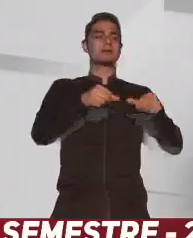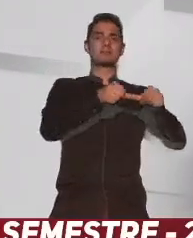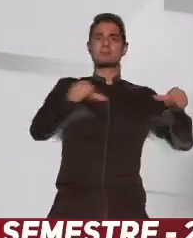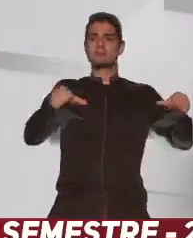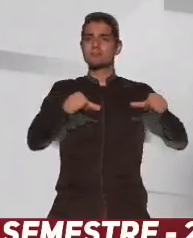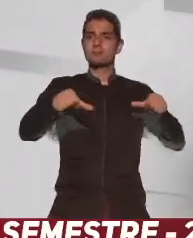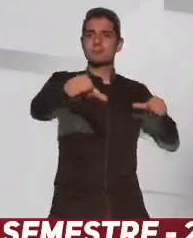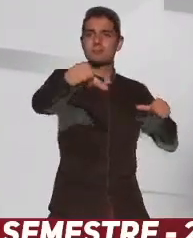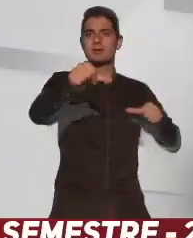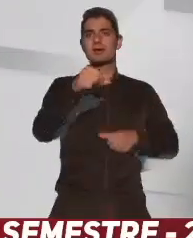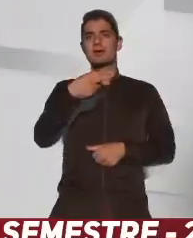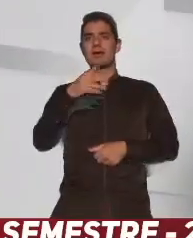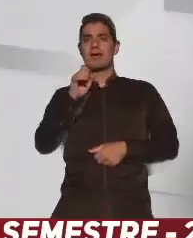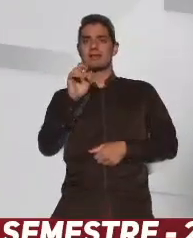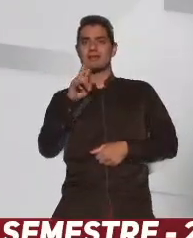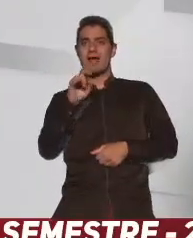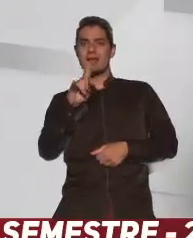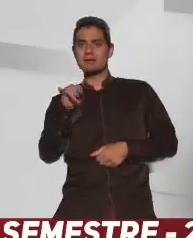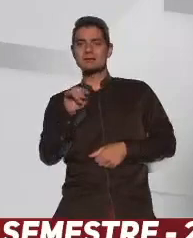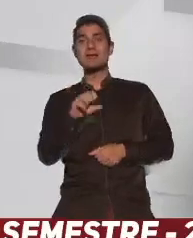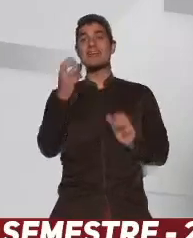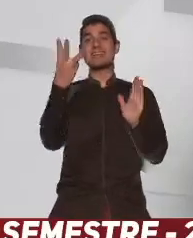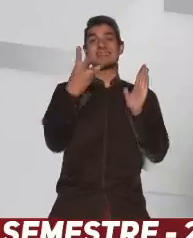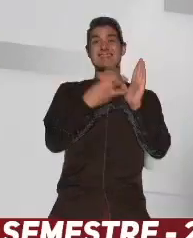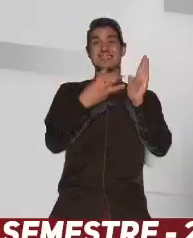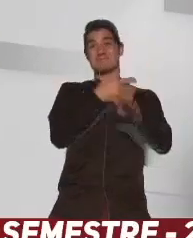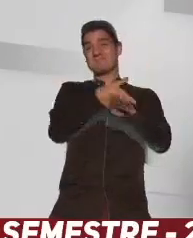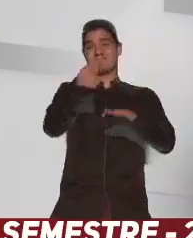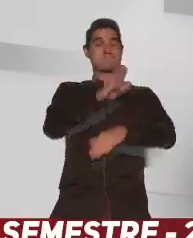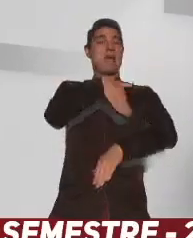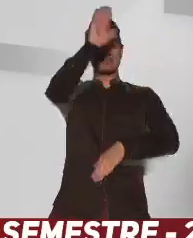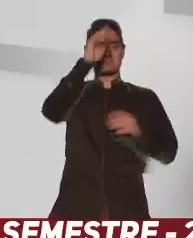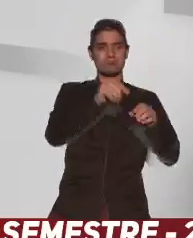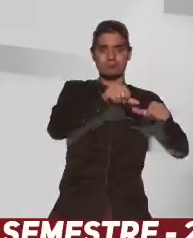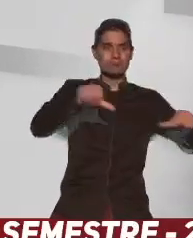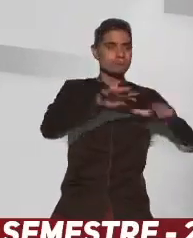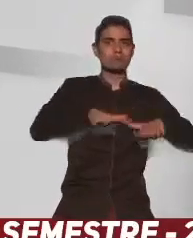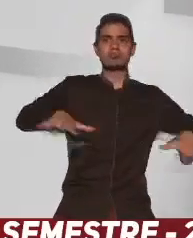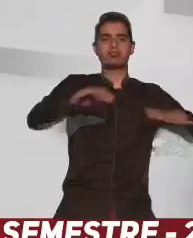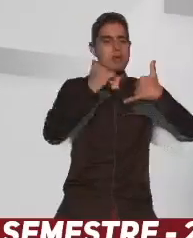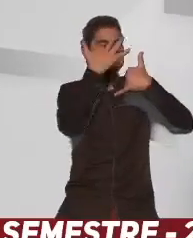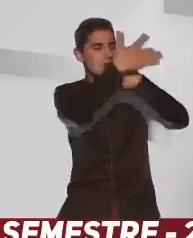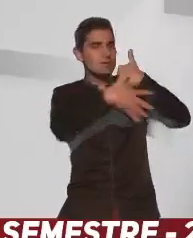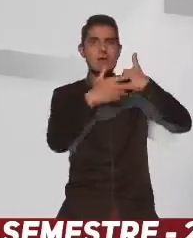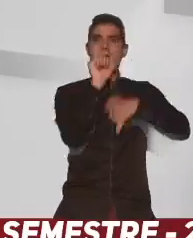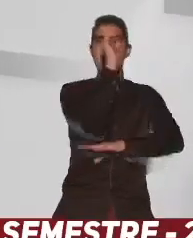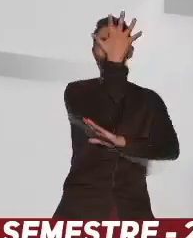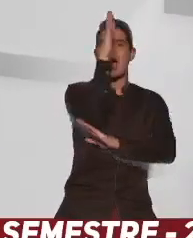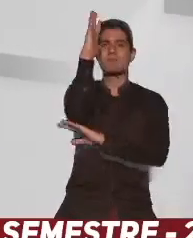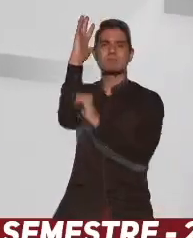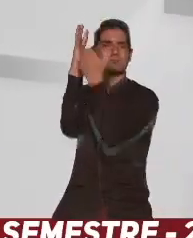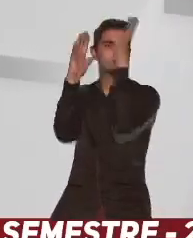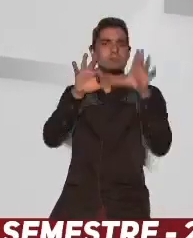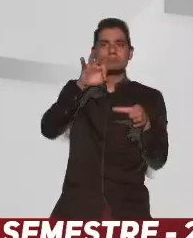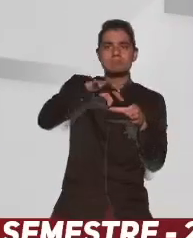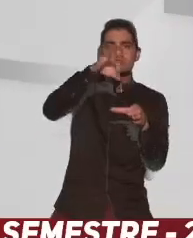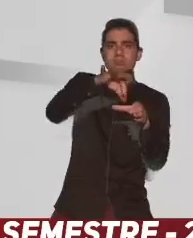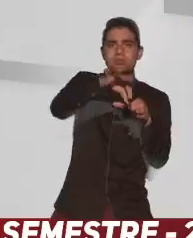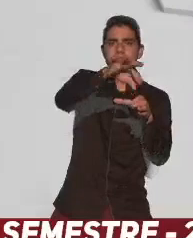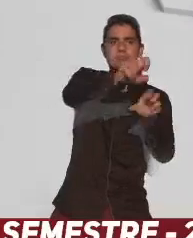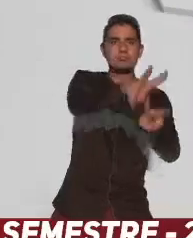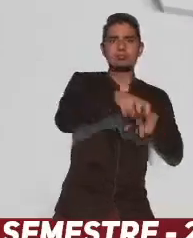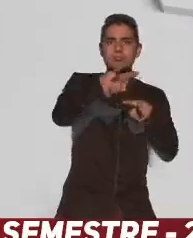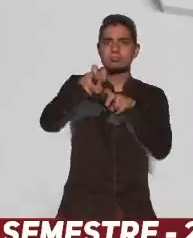3.509.305 árboles plantados a nivel nacional. Con estas siembras, se logra la captura de 30.000 toneladas